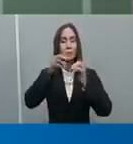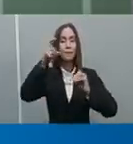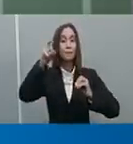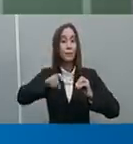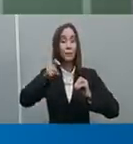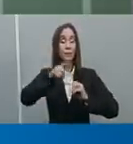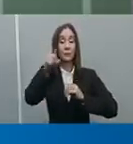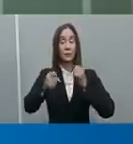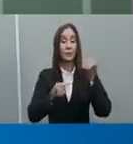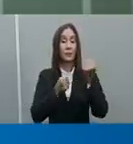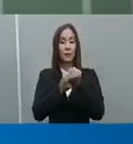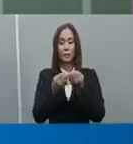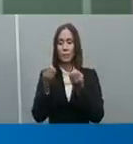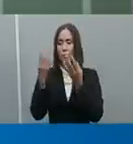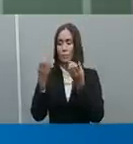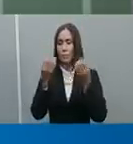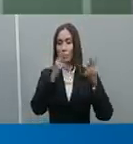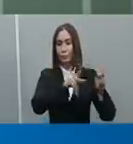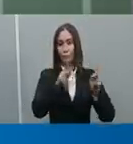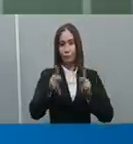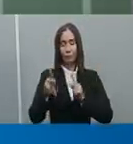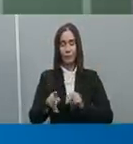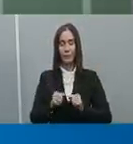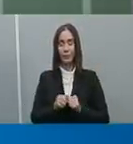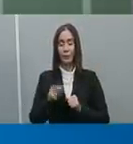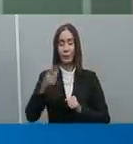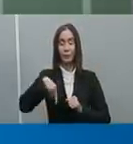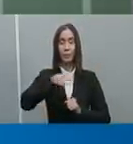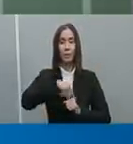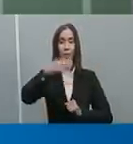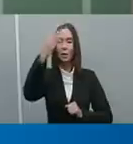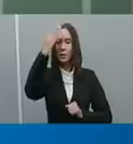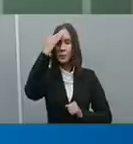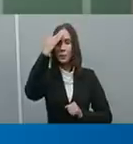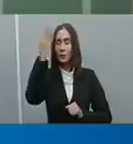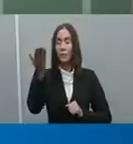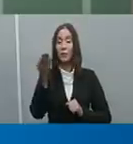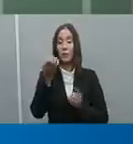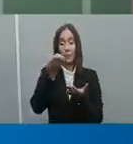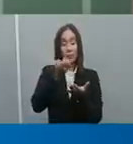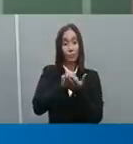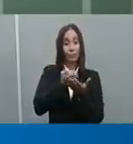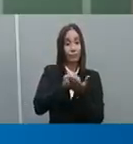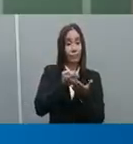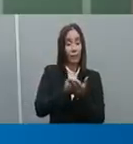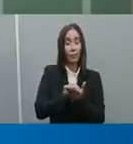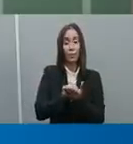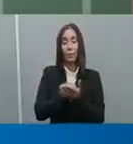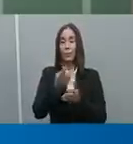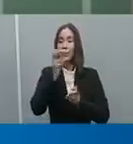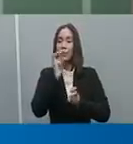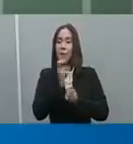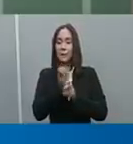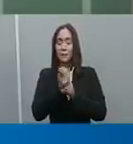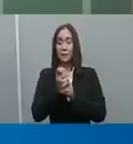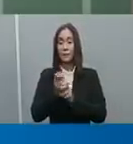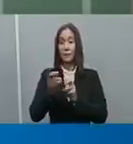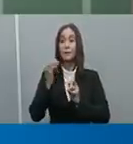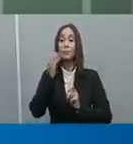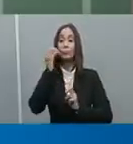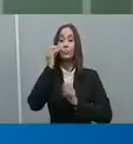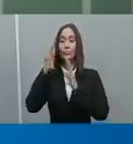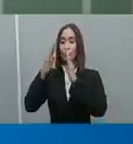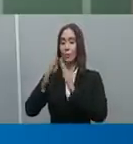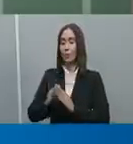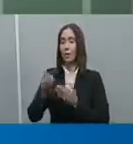que sabemos que son muchos. Somos conscientes de la delicada situación económica en la que se encuentran muchos hogares